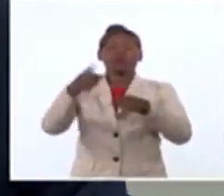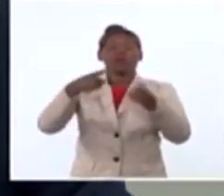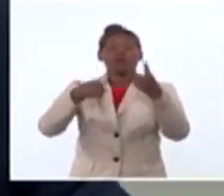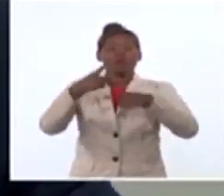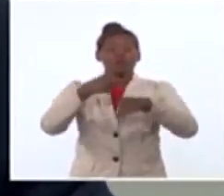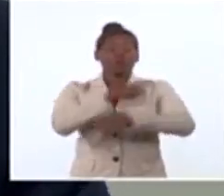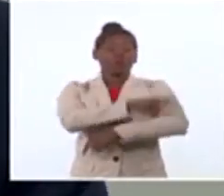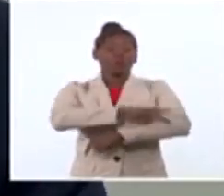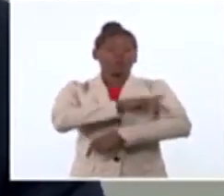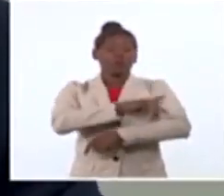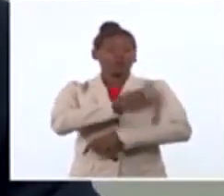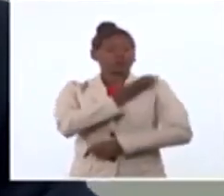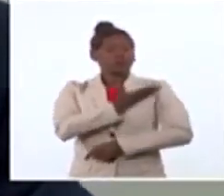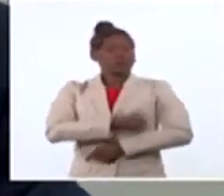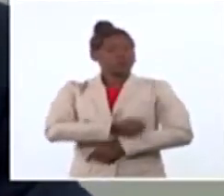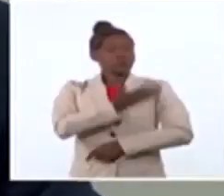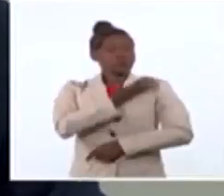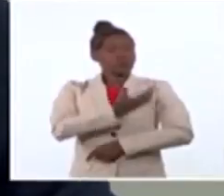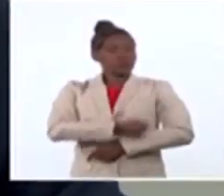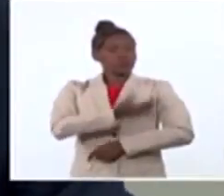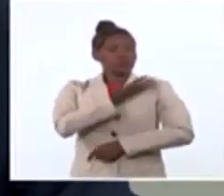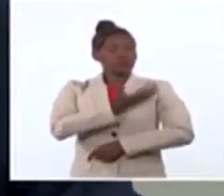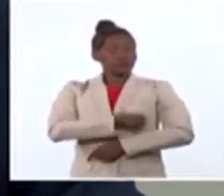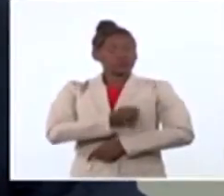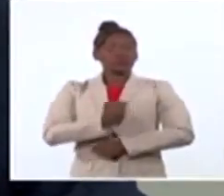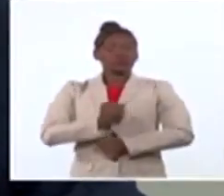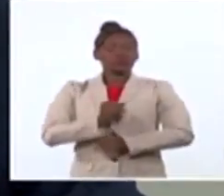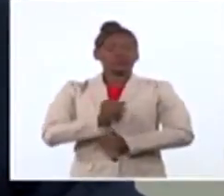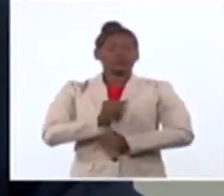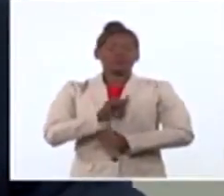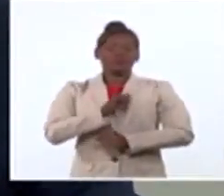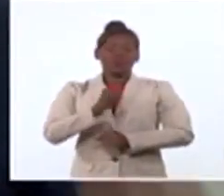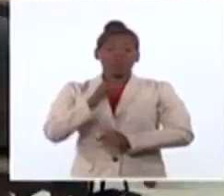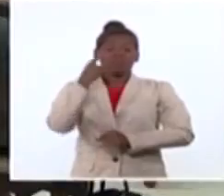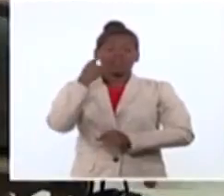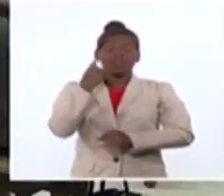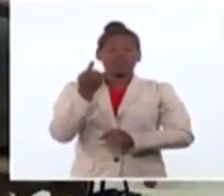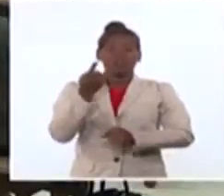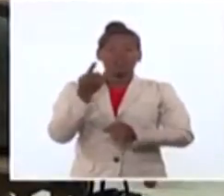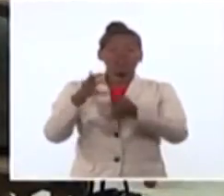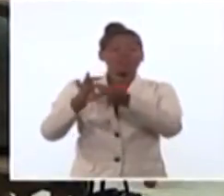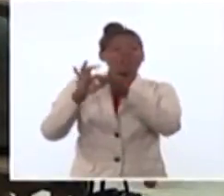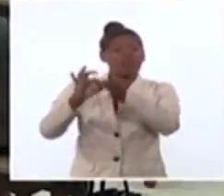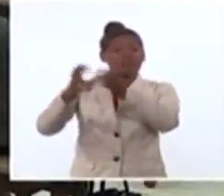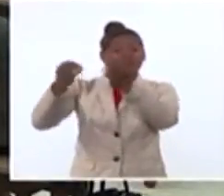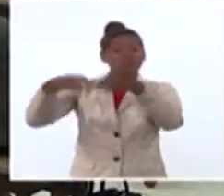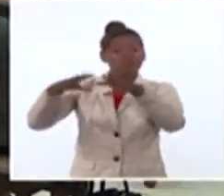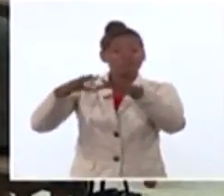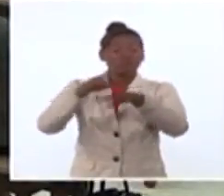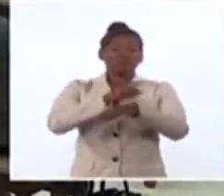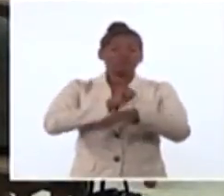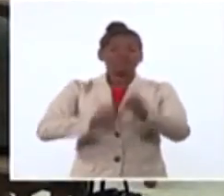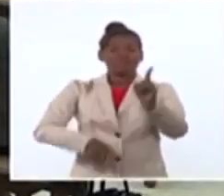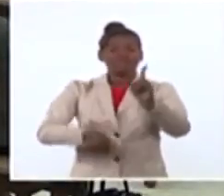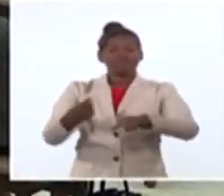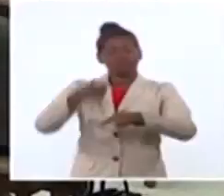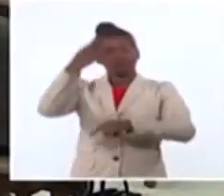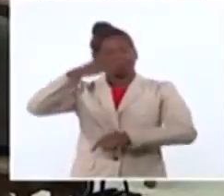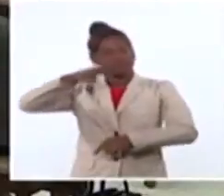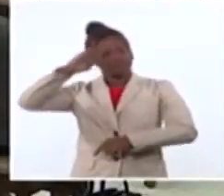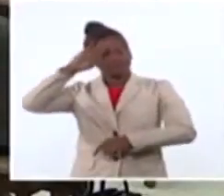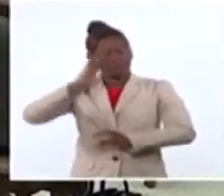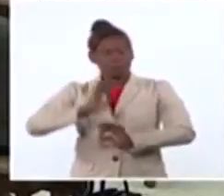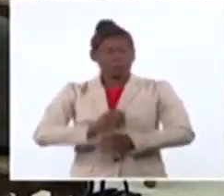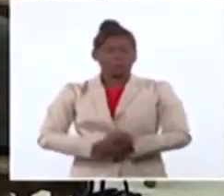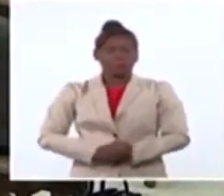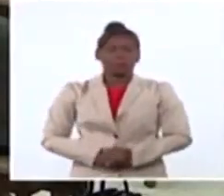que generen condiciones que provoquen el llamado estallido social,